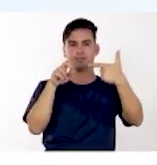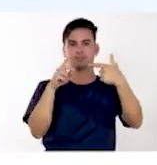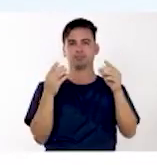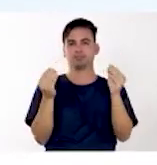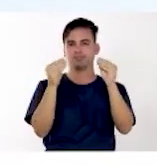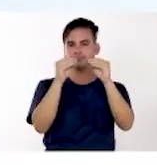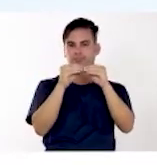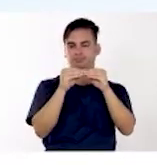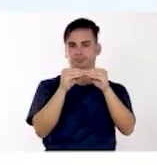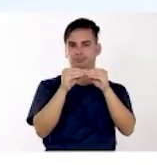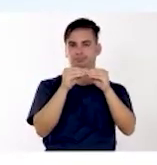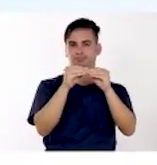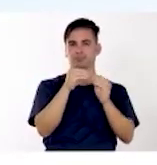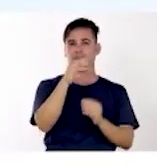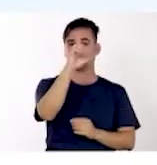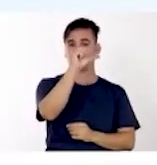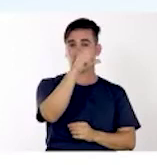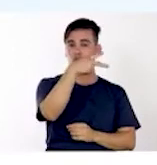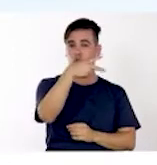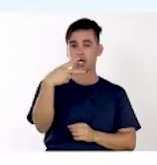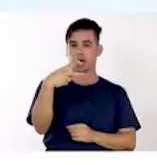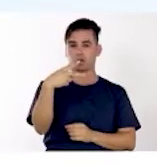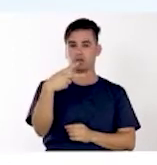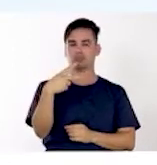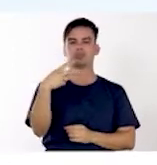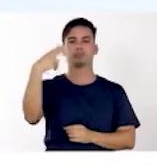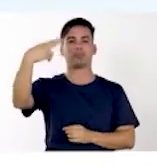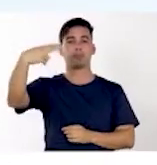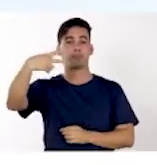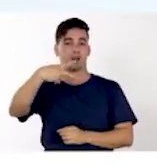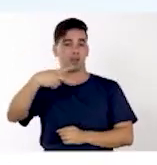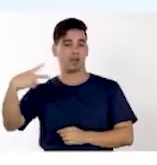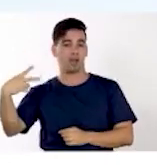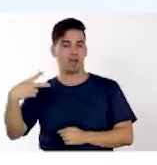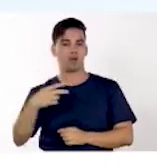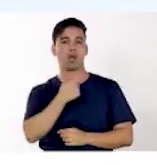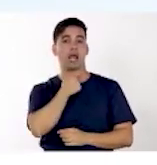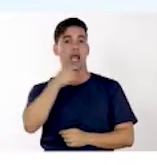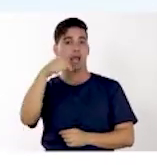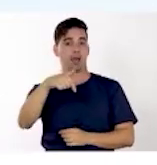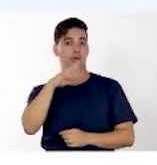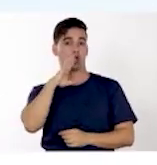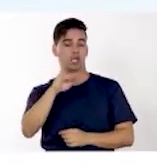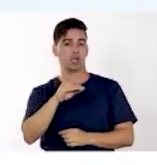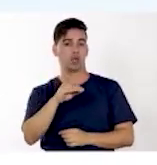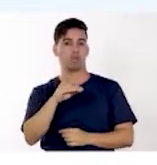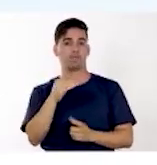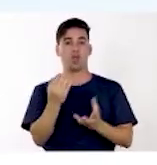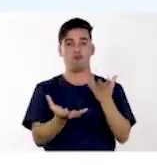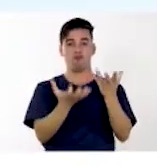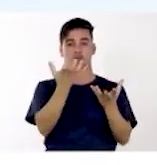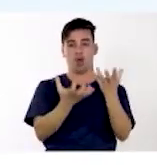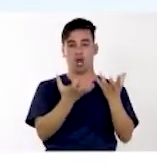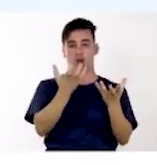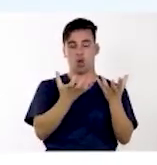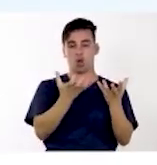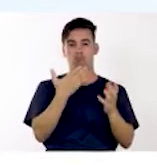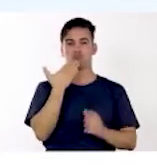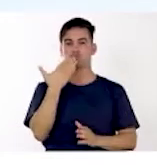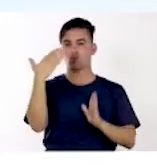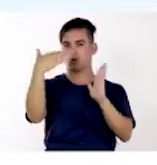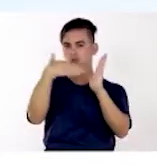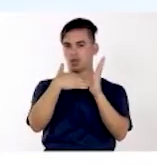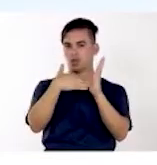ese sujeto y ese predicado. Por ejemplo, cuando yo digo fuego, buenos